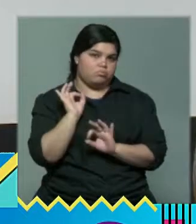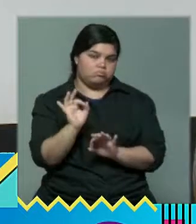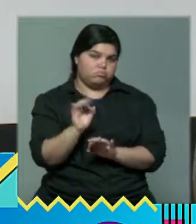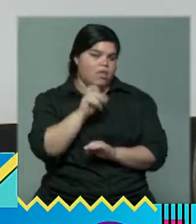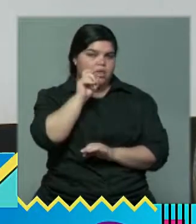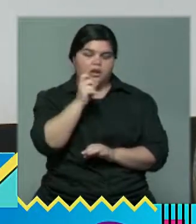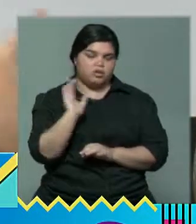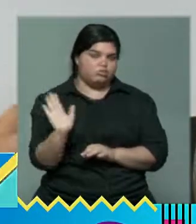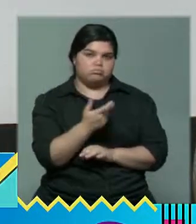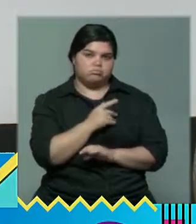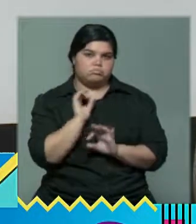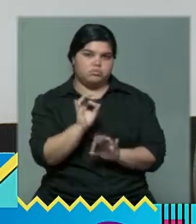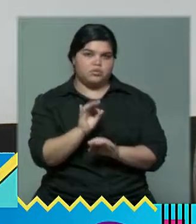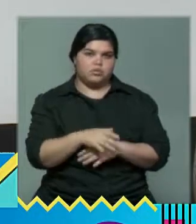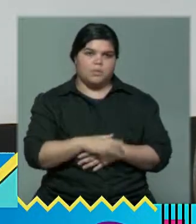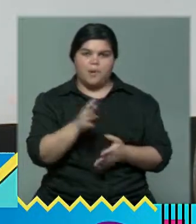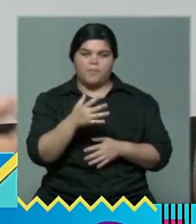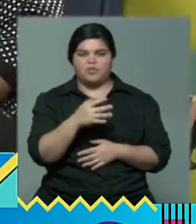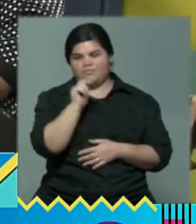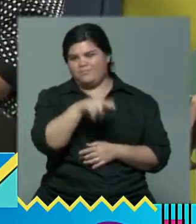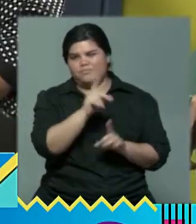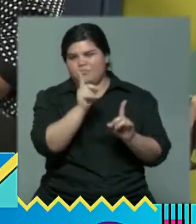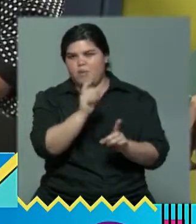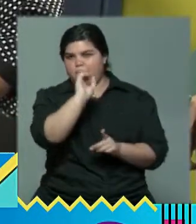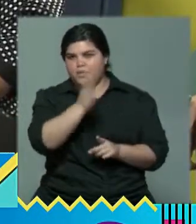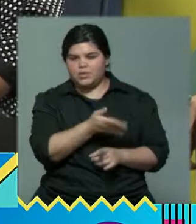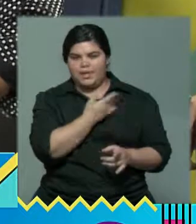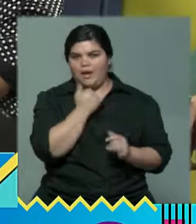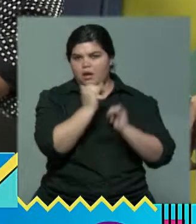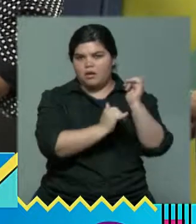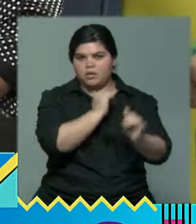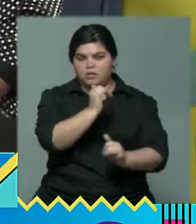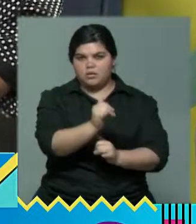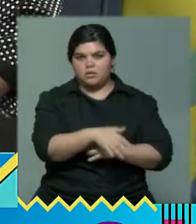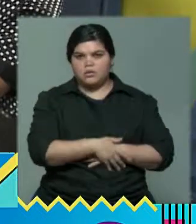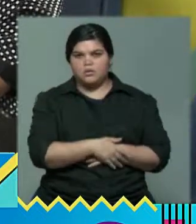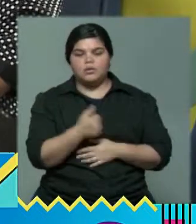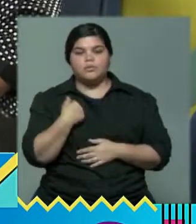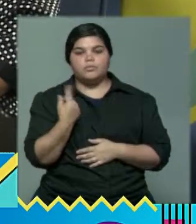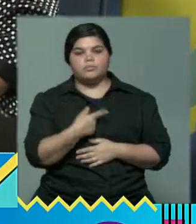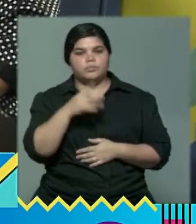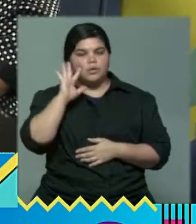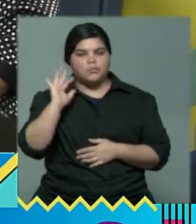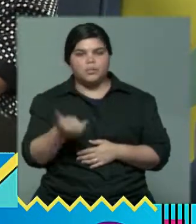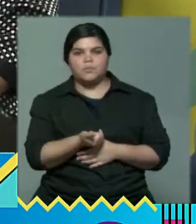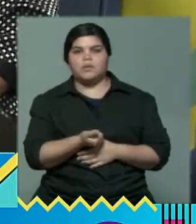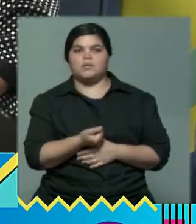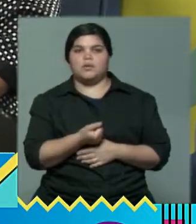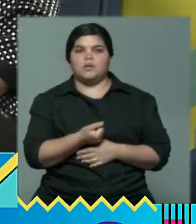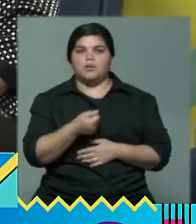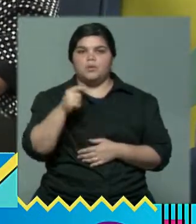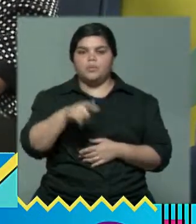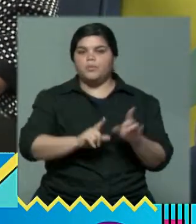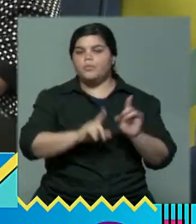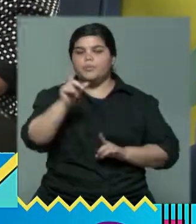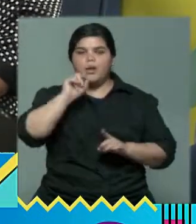todos los delitos estamos hablando de esa reincidencia. Obviamente, si nosotros vemos cuál es la estructura de cuántas personas hay alojadas y por qué delitos